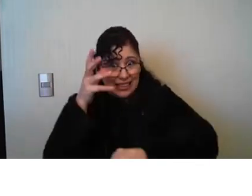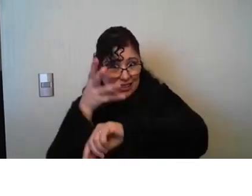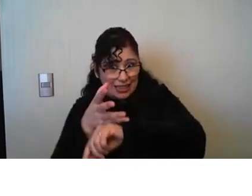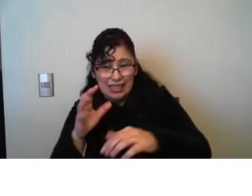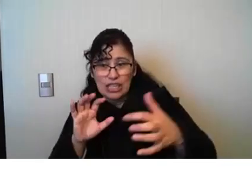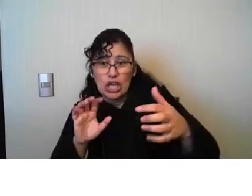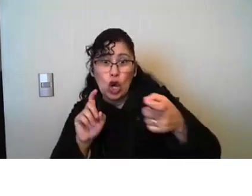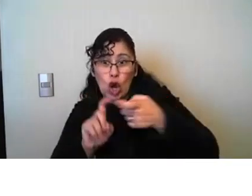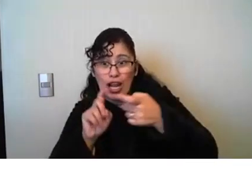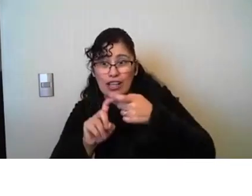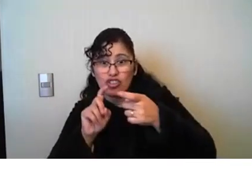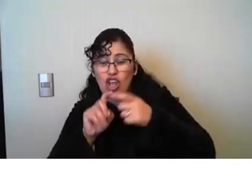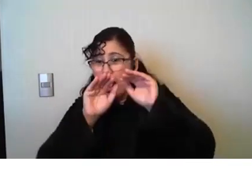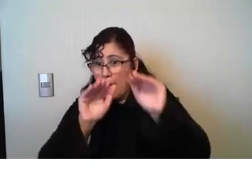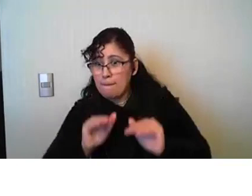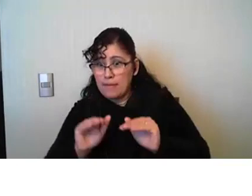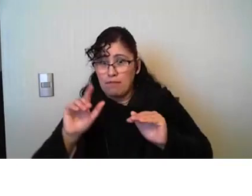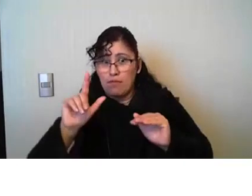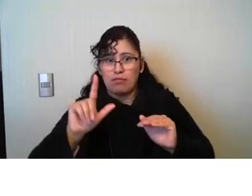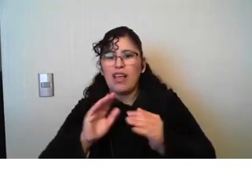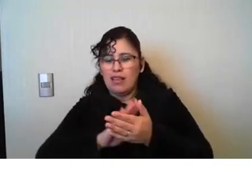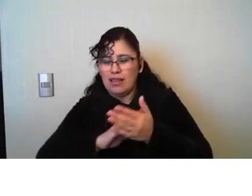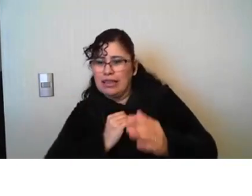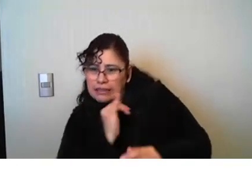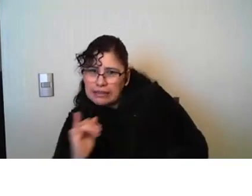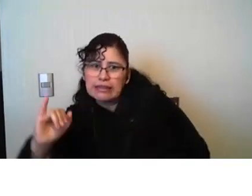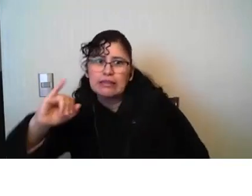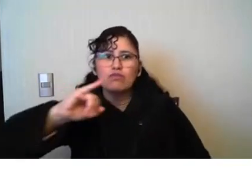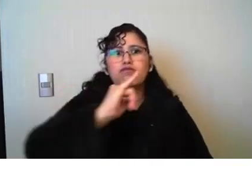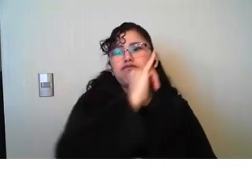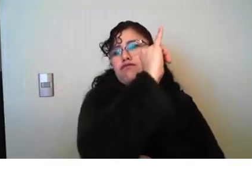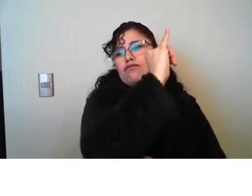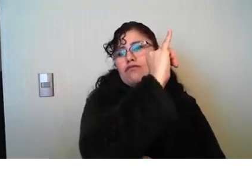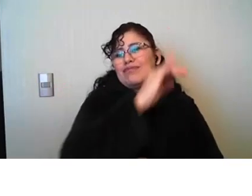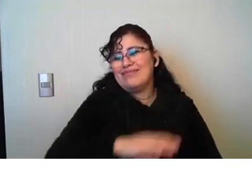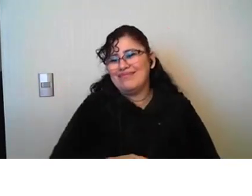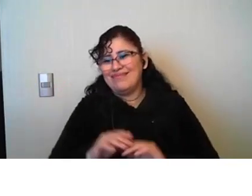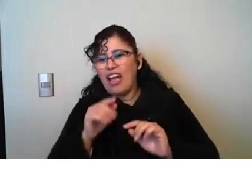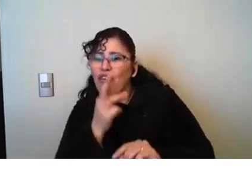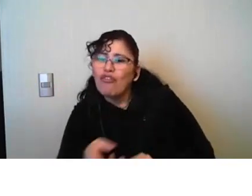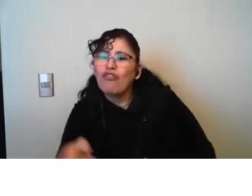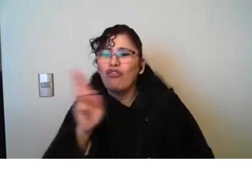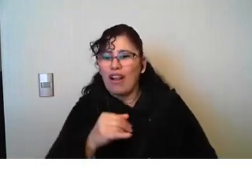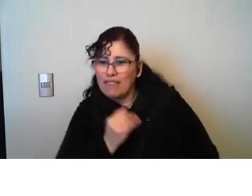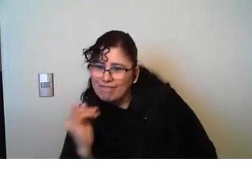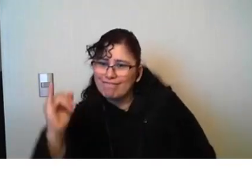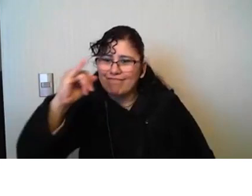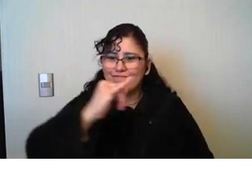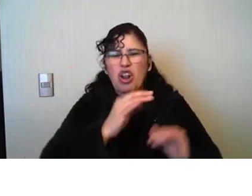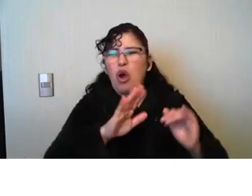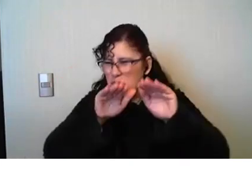con el mismo lado del hemisferio de donde viene. Por tanto, si esta información es cruzada, tiene que volver a cruzar la línea media